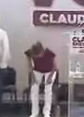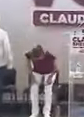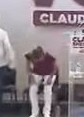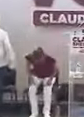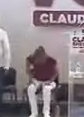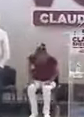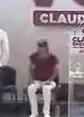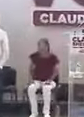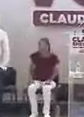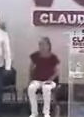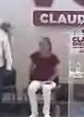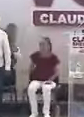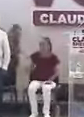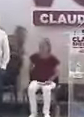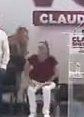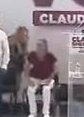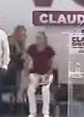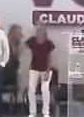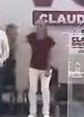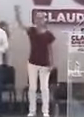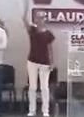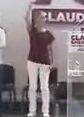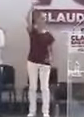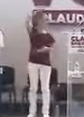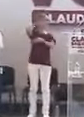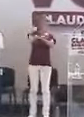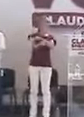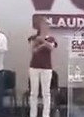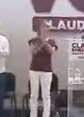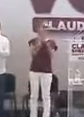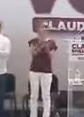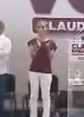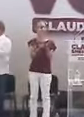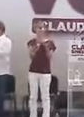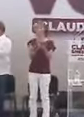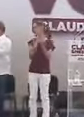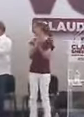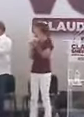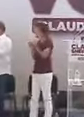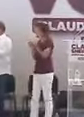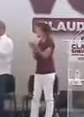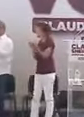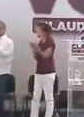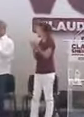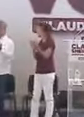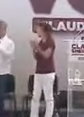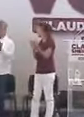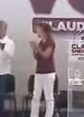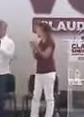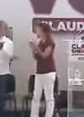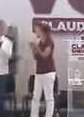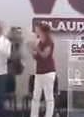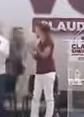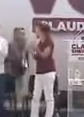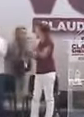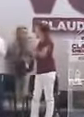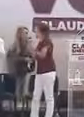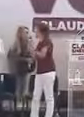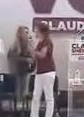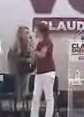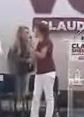Sánchez Martínez, candidata a la presidencia municipal de Chalco Díaz Covarrubias. Higinio Martínez